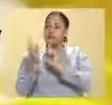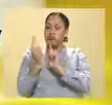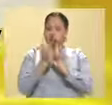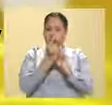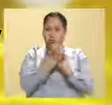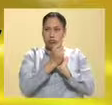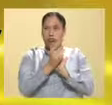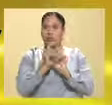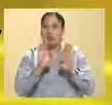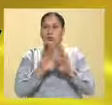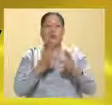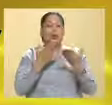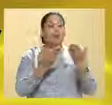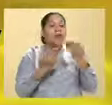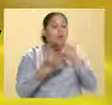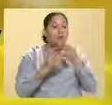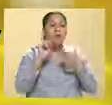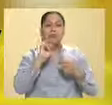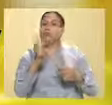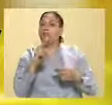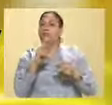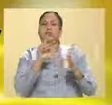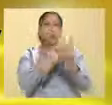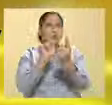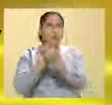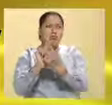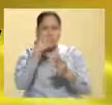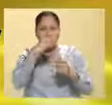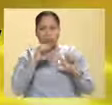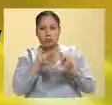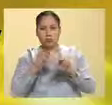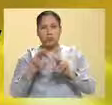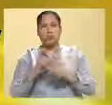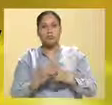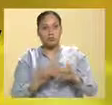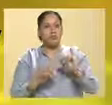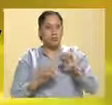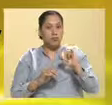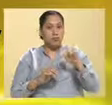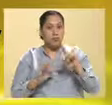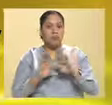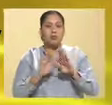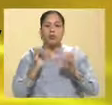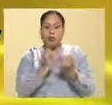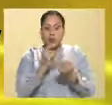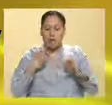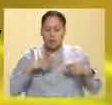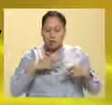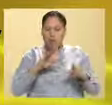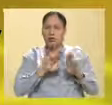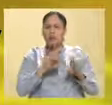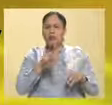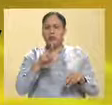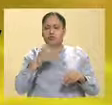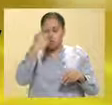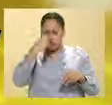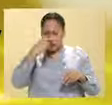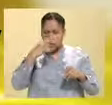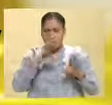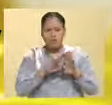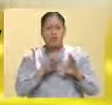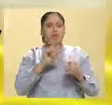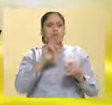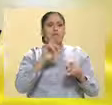utilizado tanto por hombres como por mujeres, como usuarias o usuarios, Claro. y personas transexuales. Exactamente. Y hablando un poco de